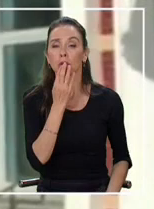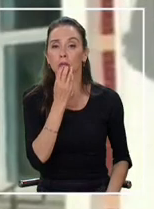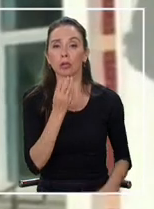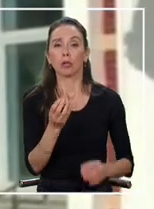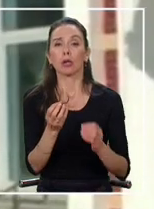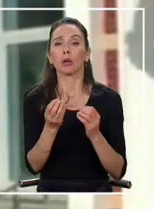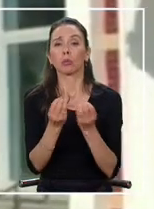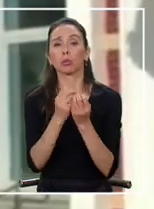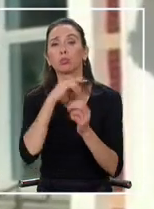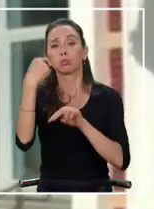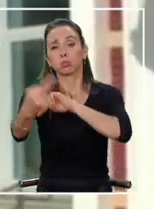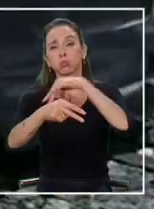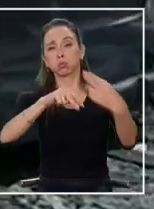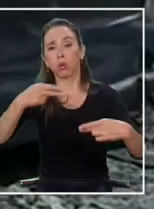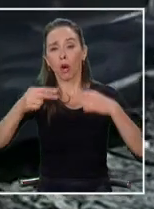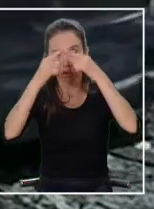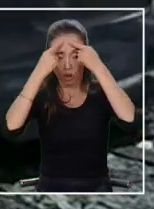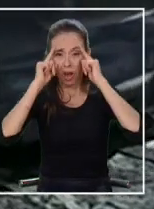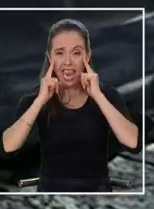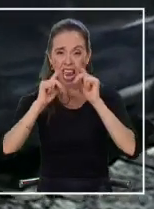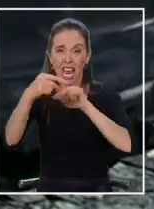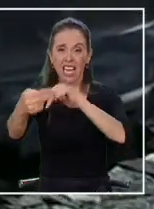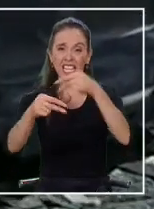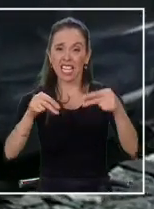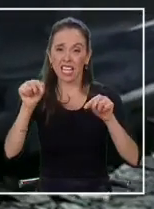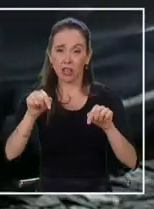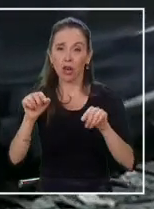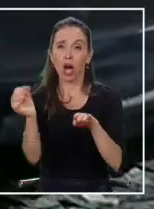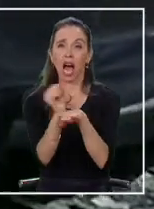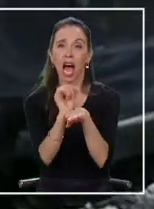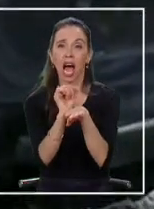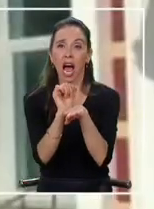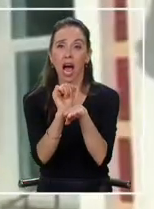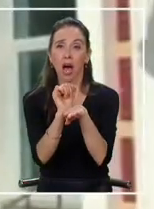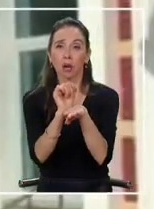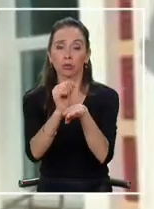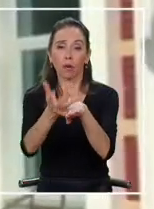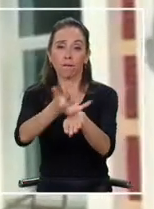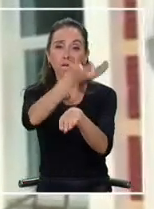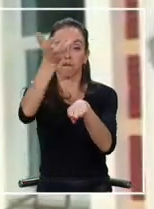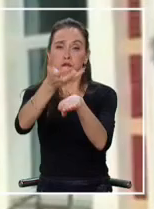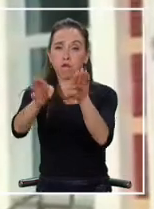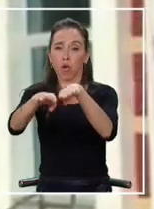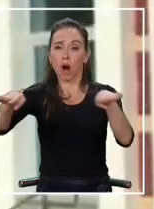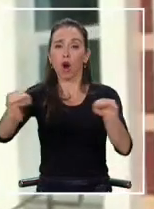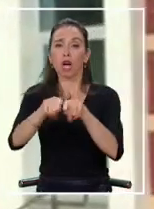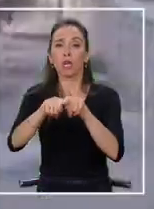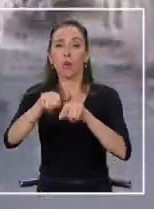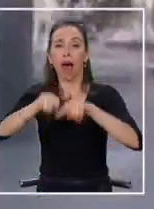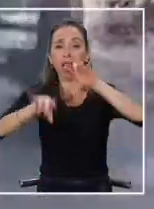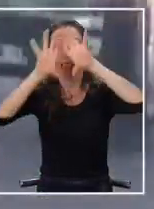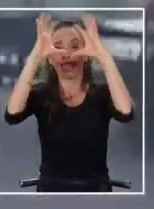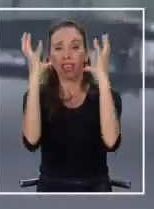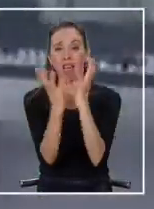Había muchos muertos y heridos aquí. Los autos todavía estaban en llamas. Era un infierno en la